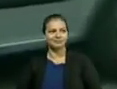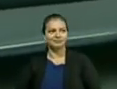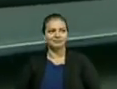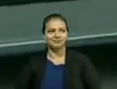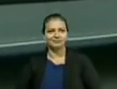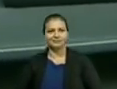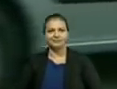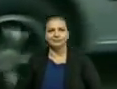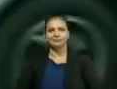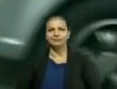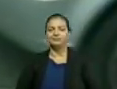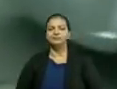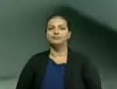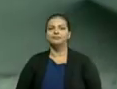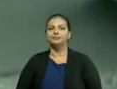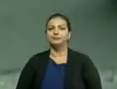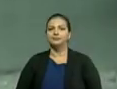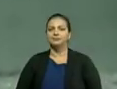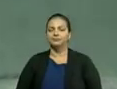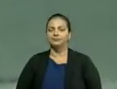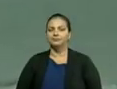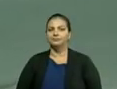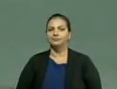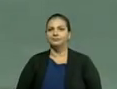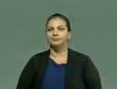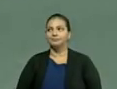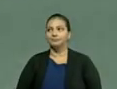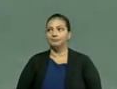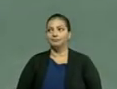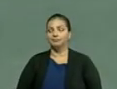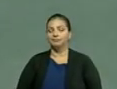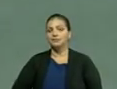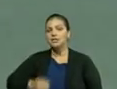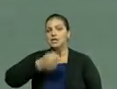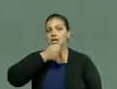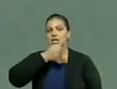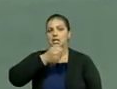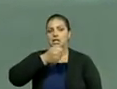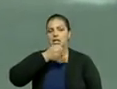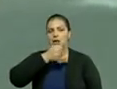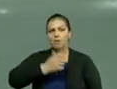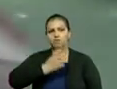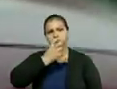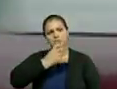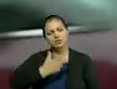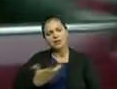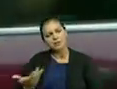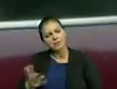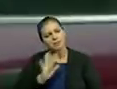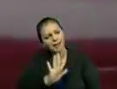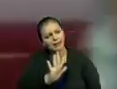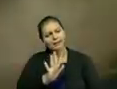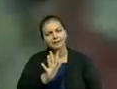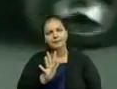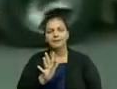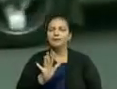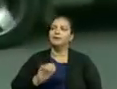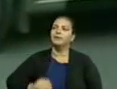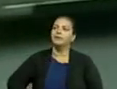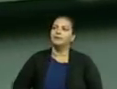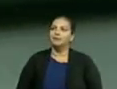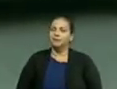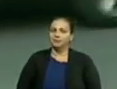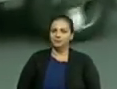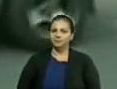Vamos a ver. Al frente hay una casa que está ahí. Esto se inunda y la señora está a punto de cambiarse de